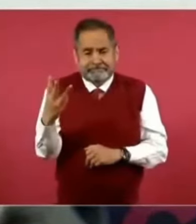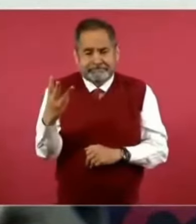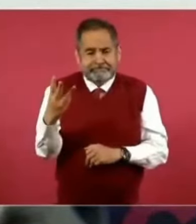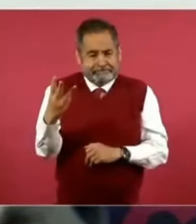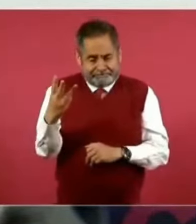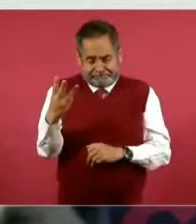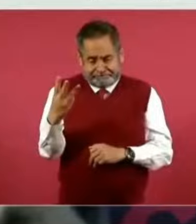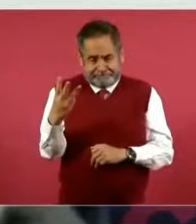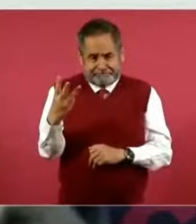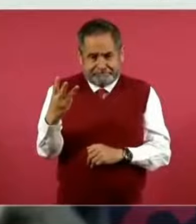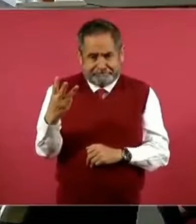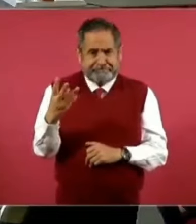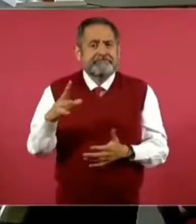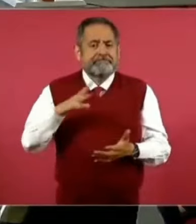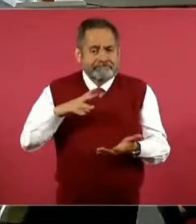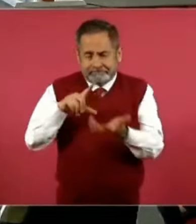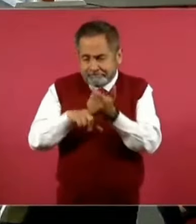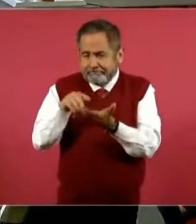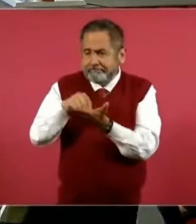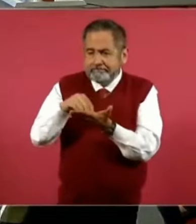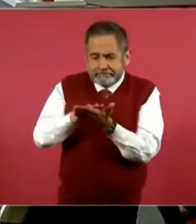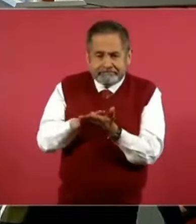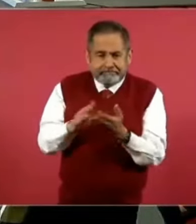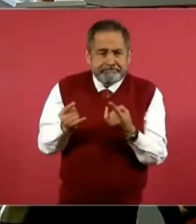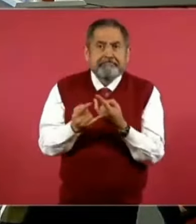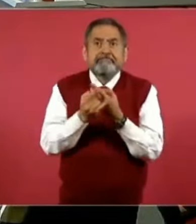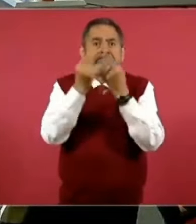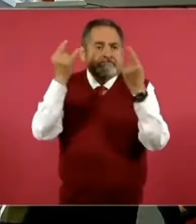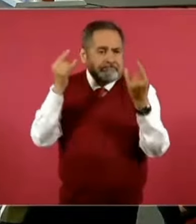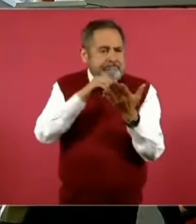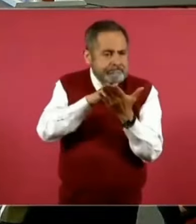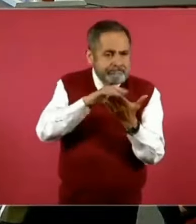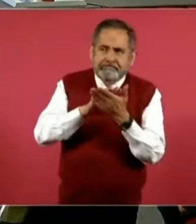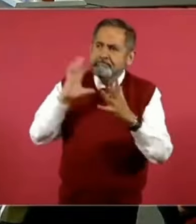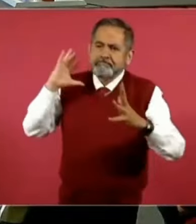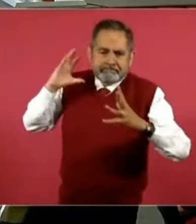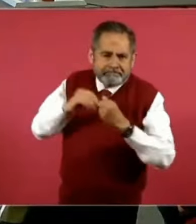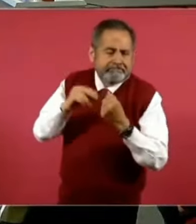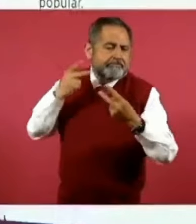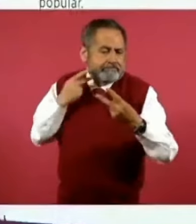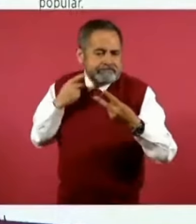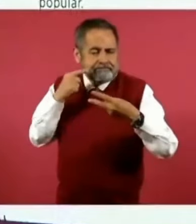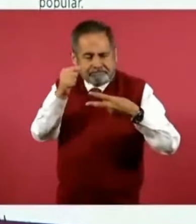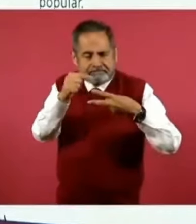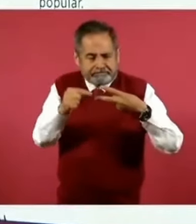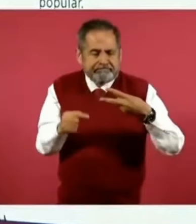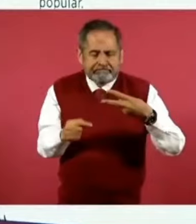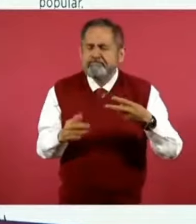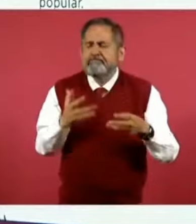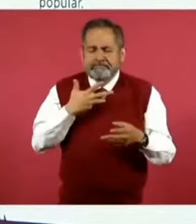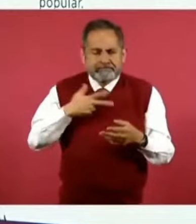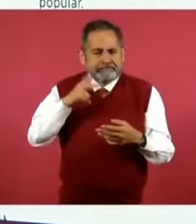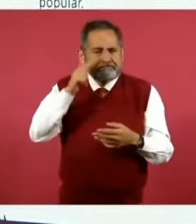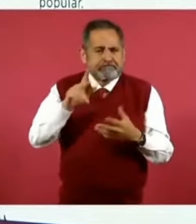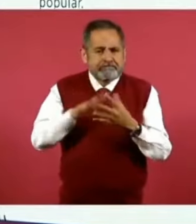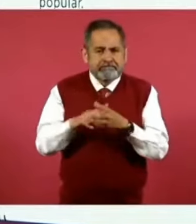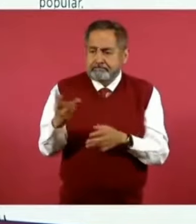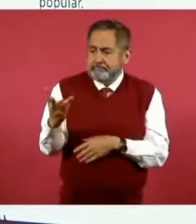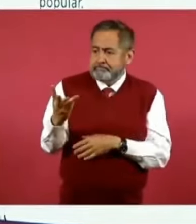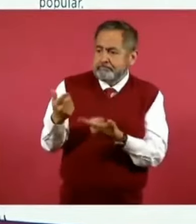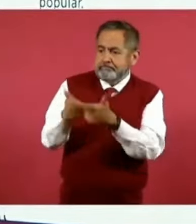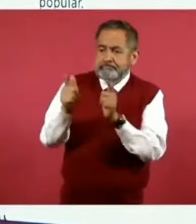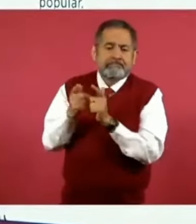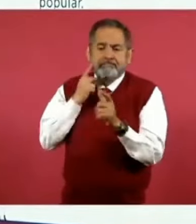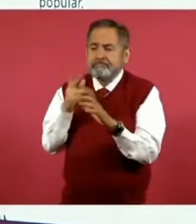tres existen elementos históricos jurídicos y políticos que muestran el vínculo entre los tres partidos